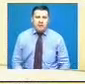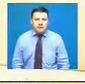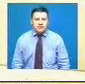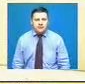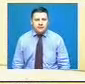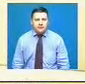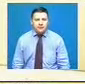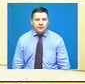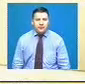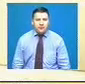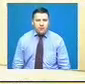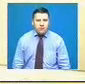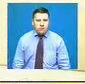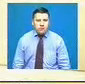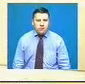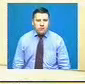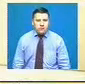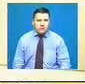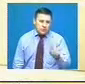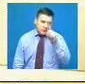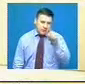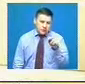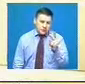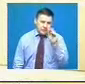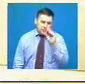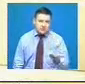en medio punto porcentual por encima de la meta.